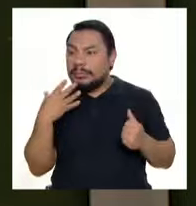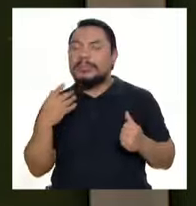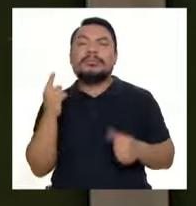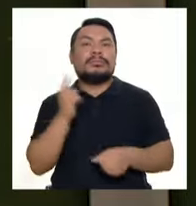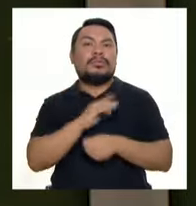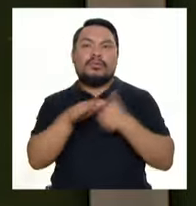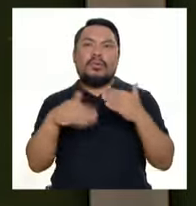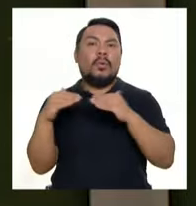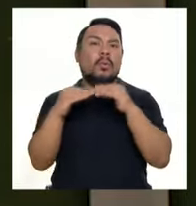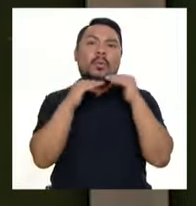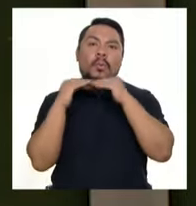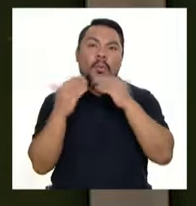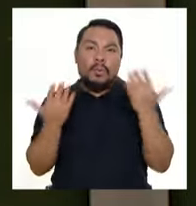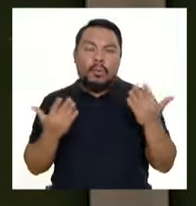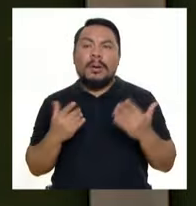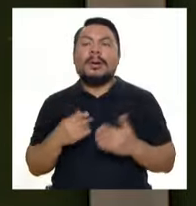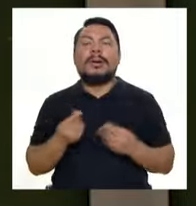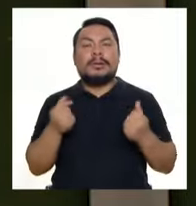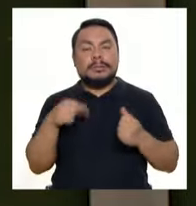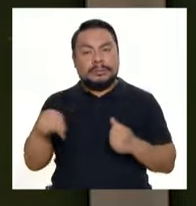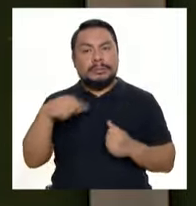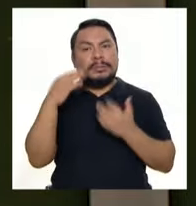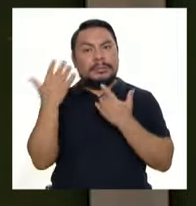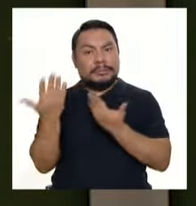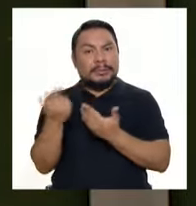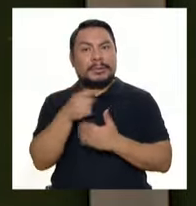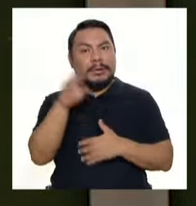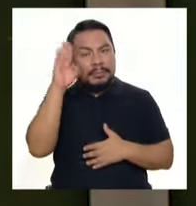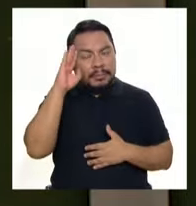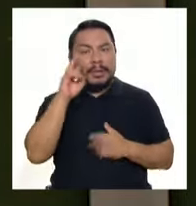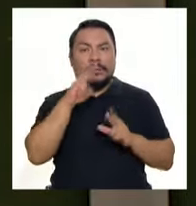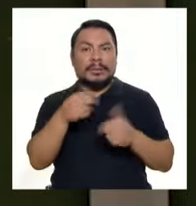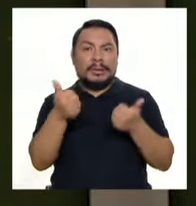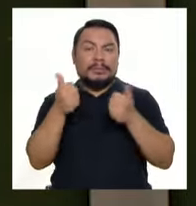ser para todos por igual, que es lo que todos esperamos. Ahora también les contamos que agentes de la dirección